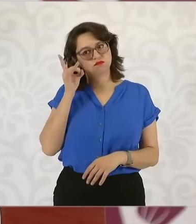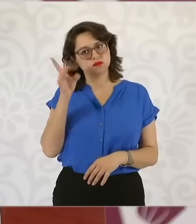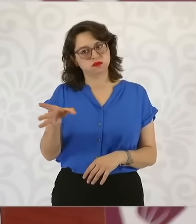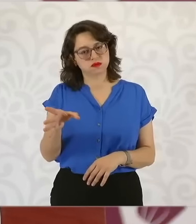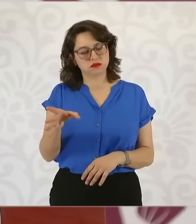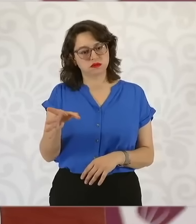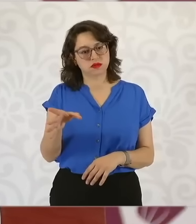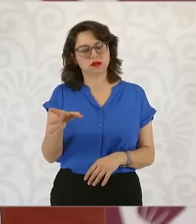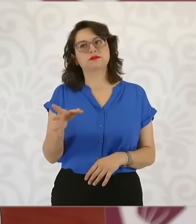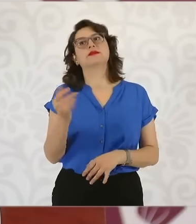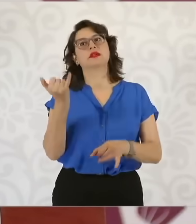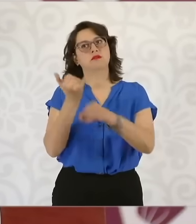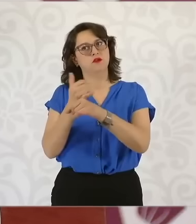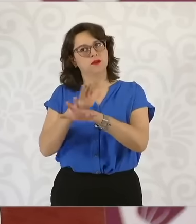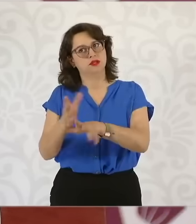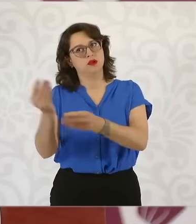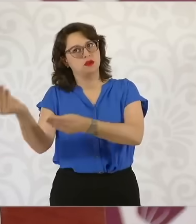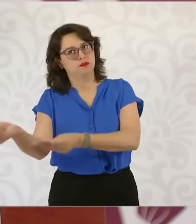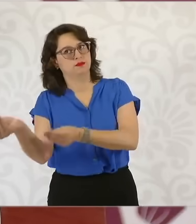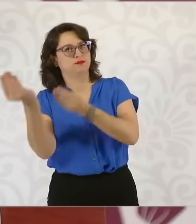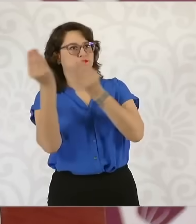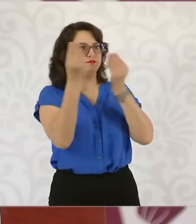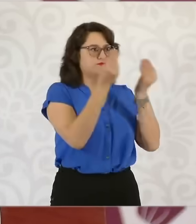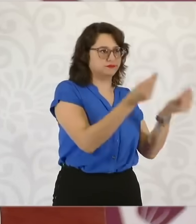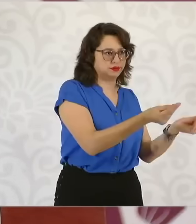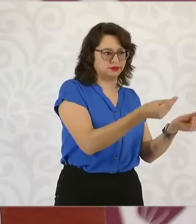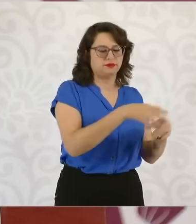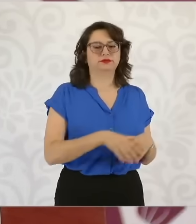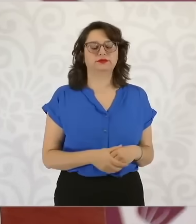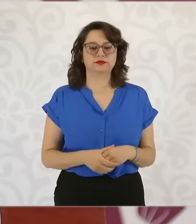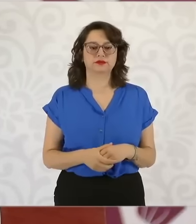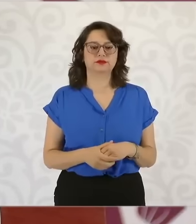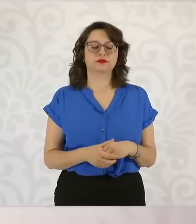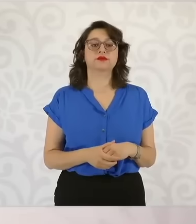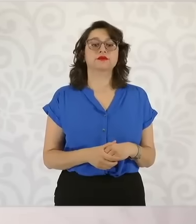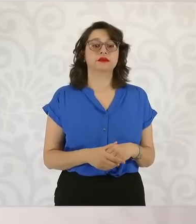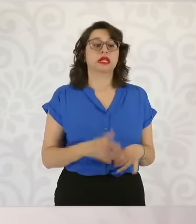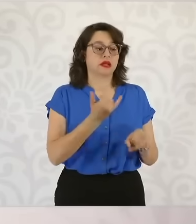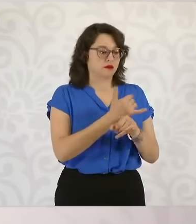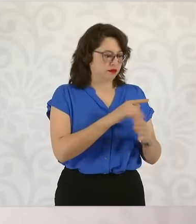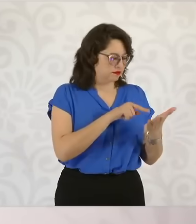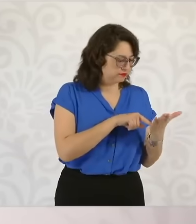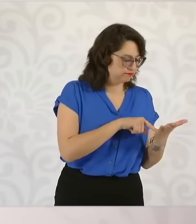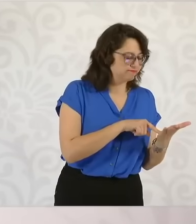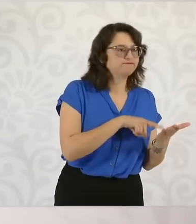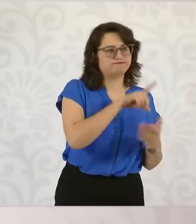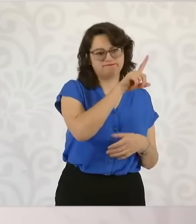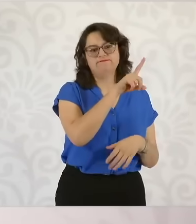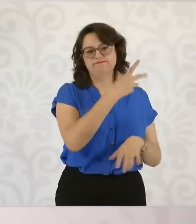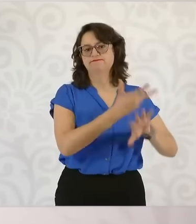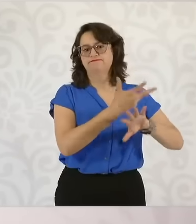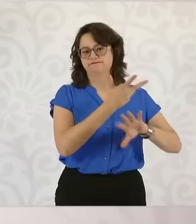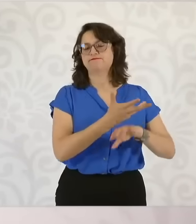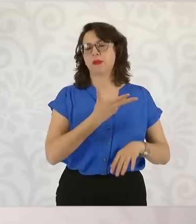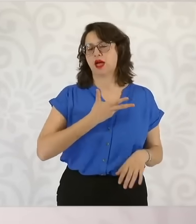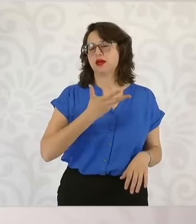entregaron al juzgado de Florida la información con la cual cuenta en este momento